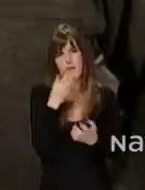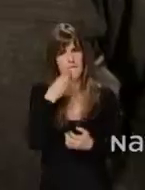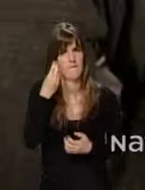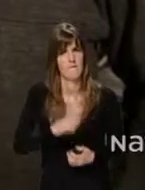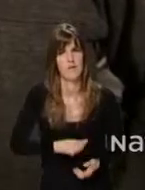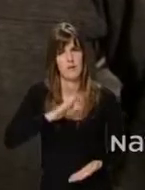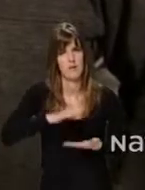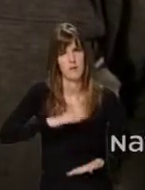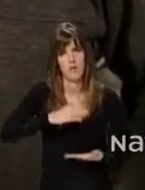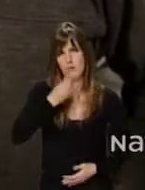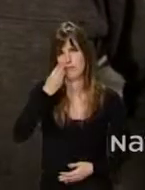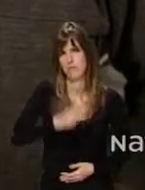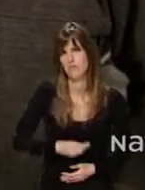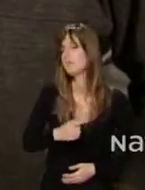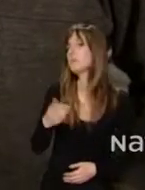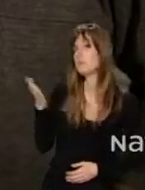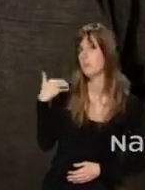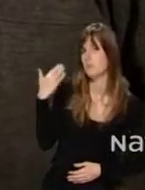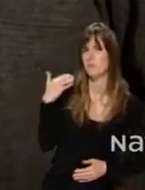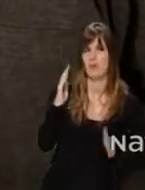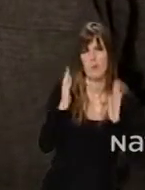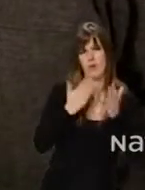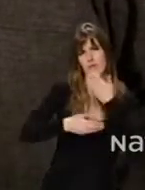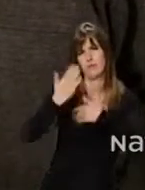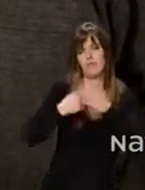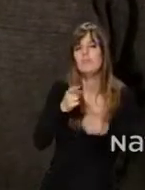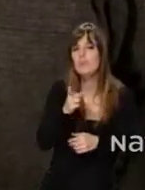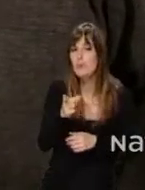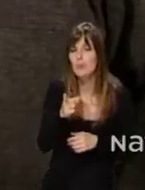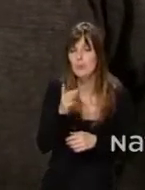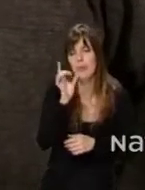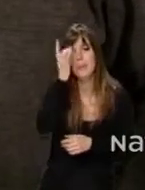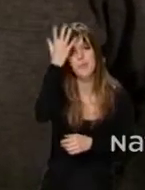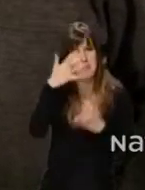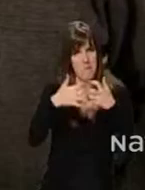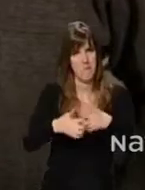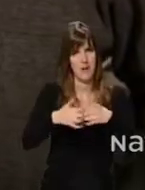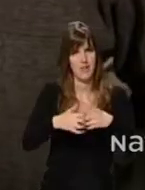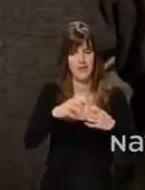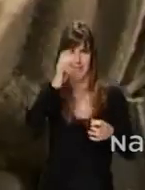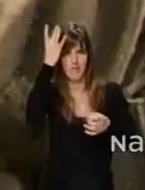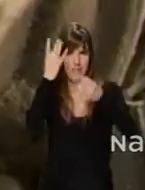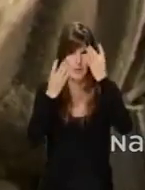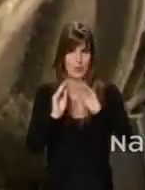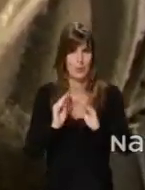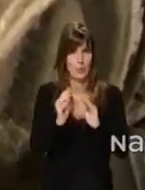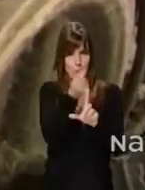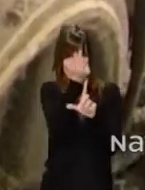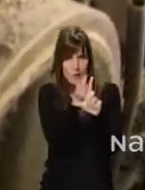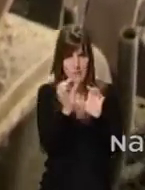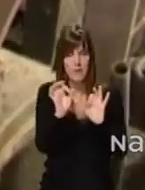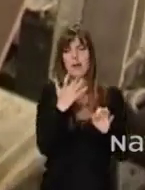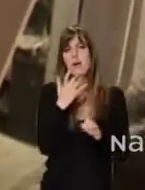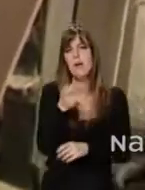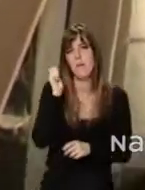extraordinario. Y en aquella época también lo que hacías era crear tus propias máquinas, ¿no? Hombre, porque claro. este